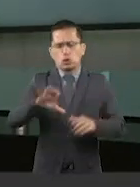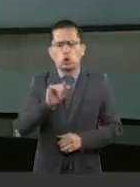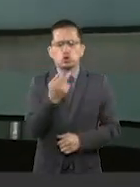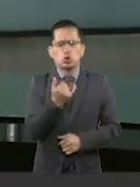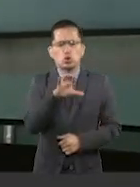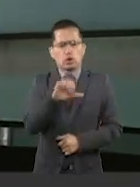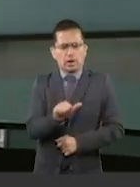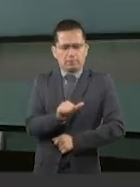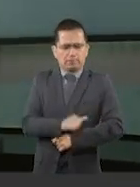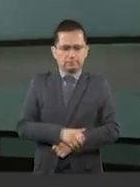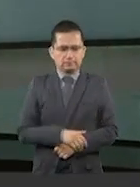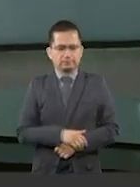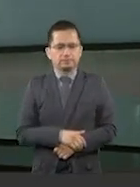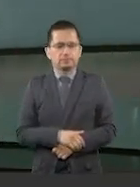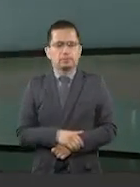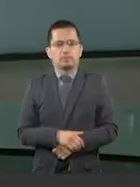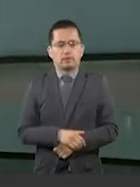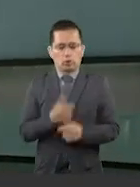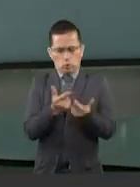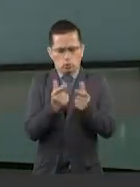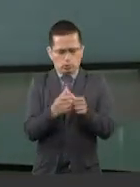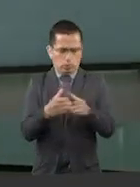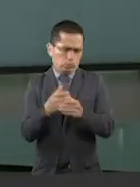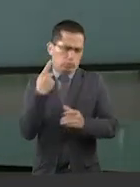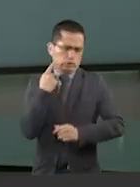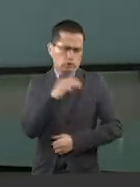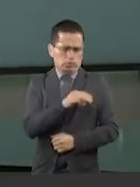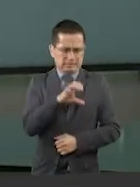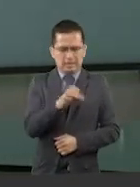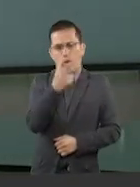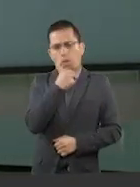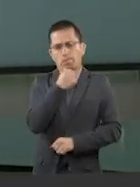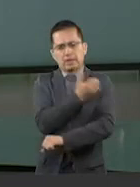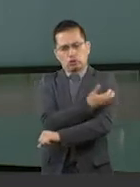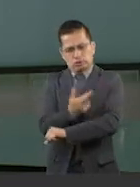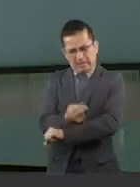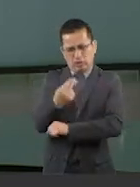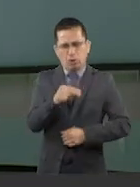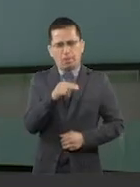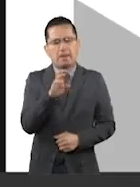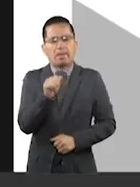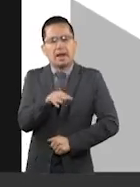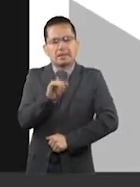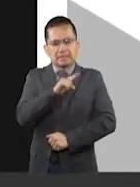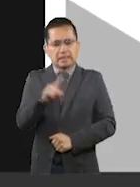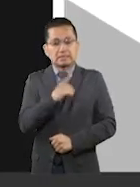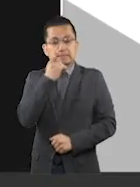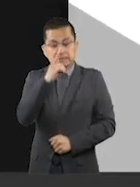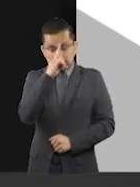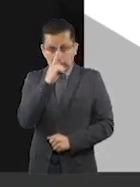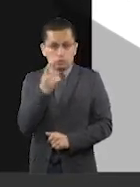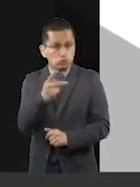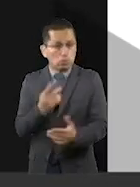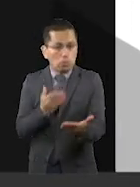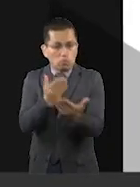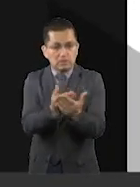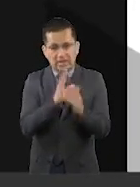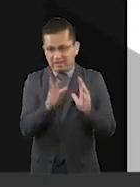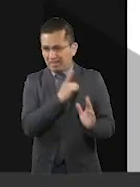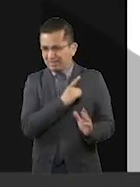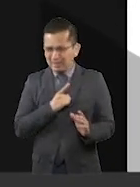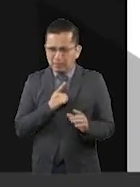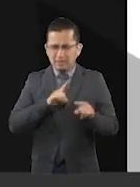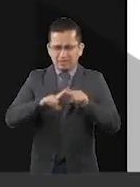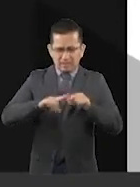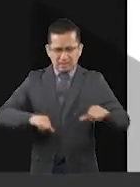el coordinador de los diputados de movimiento ciudadano Jorge Álvarez maines propuso un decálogo de acciones urgentes para Acapulco entre